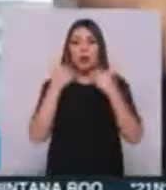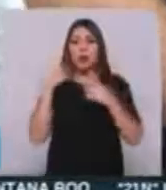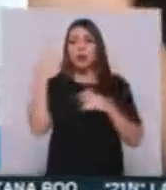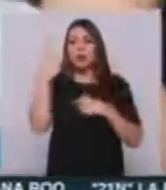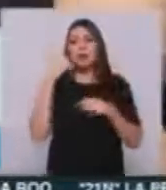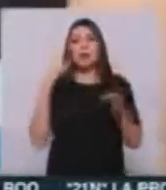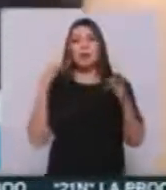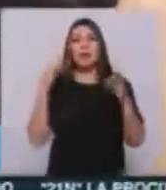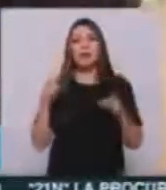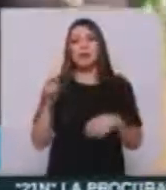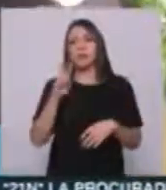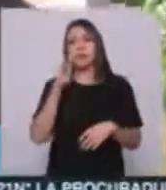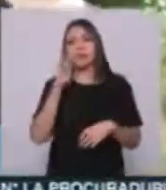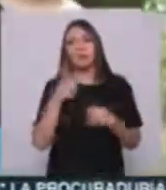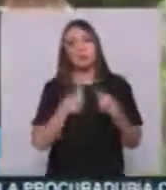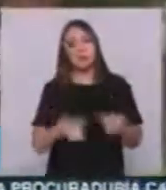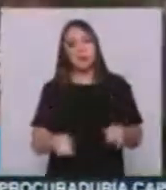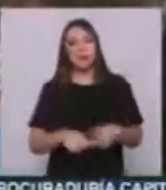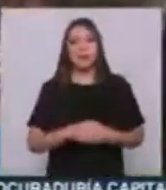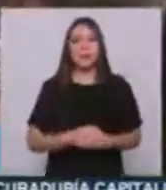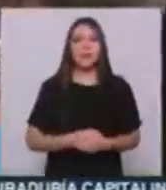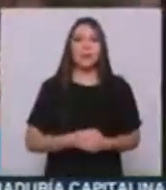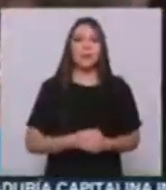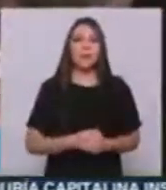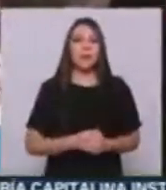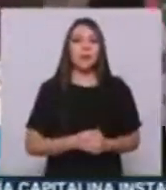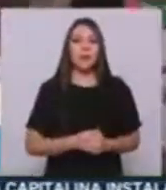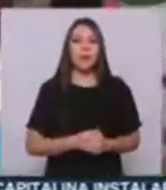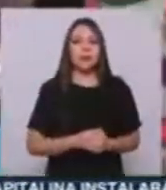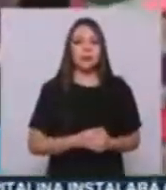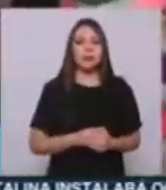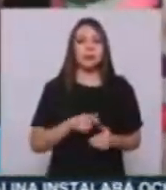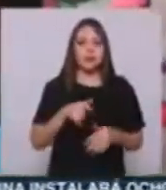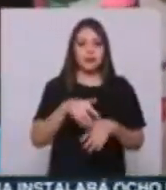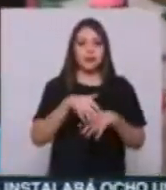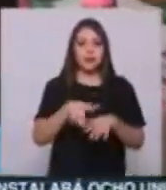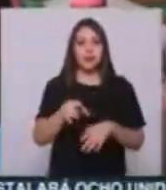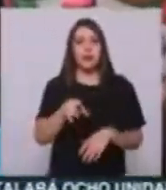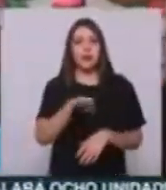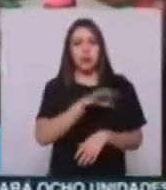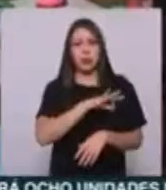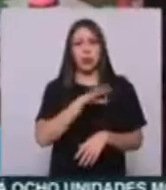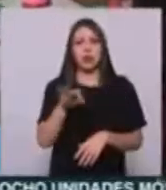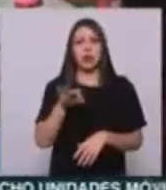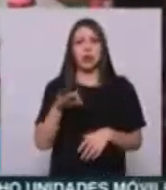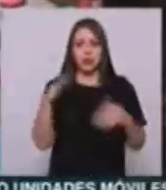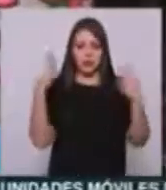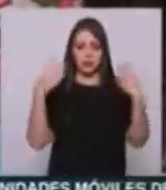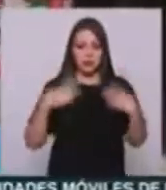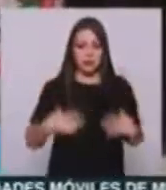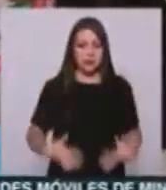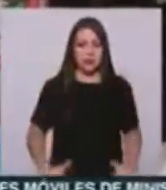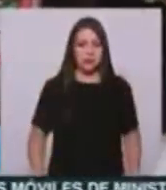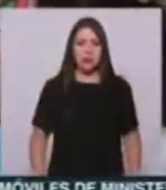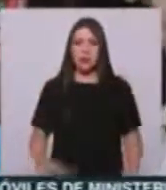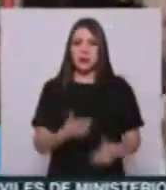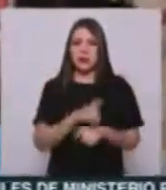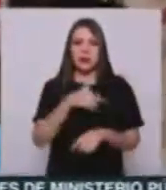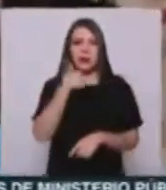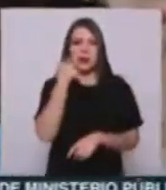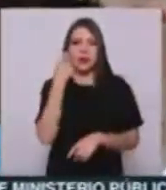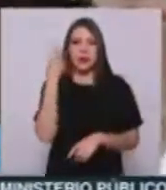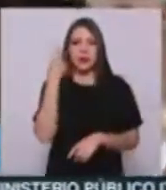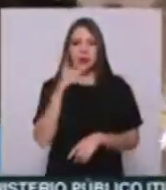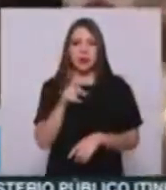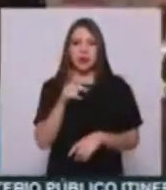una Catrina original. De hecho, la megaprocesión de las Catrinas tiene una variante, que es, tú puedes llegar vestido de la forma que gustes, pero